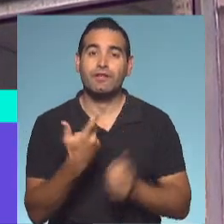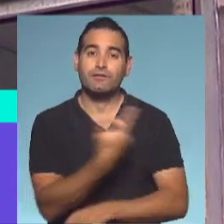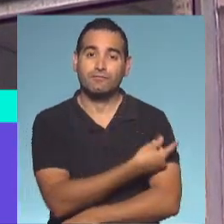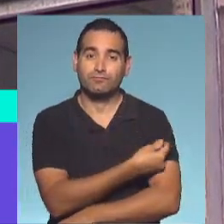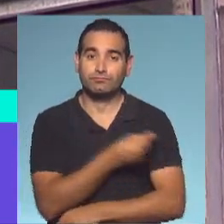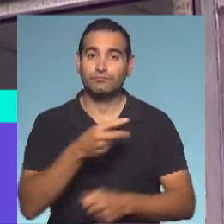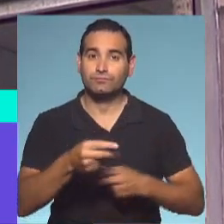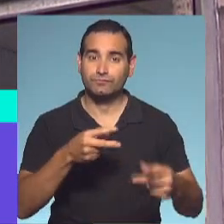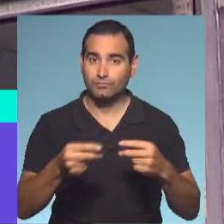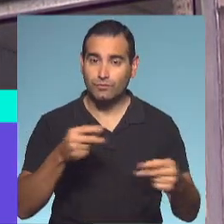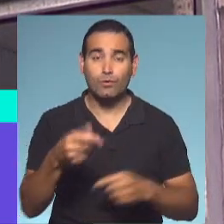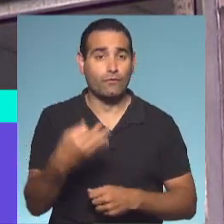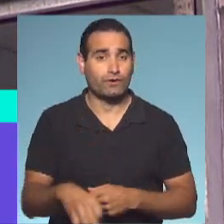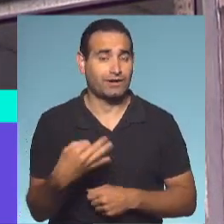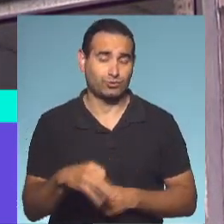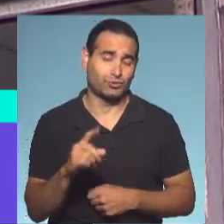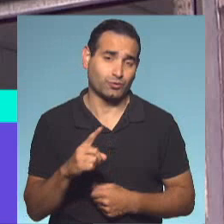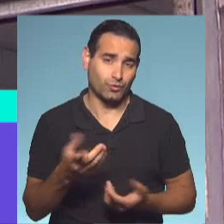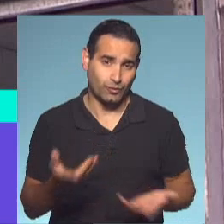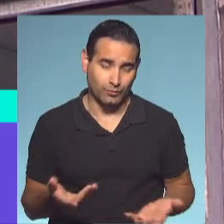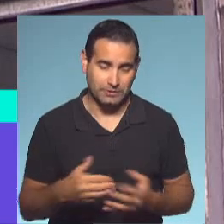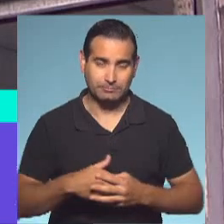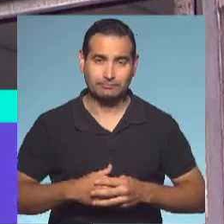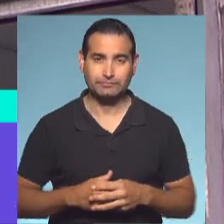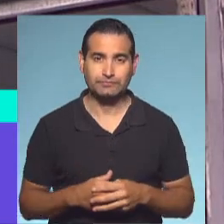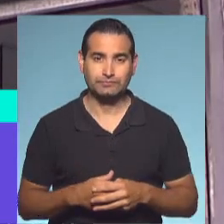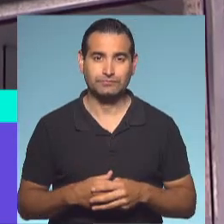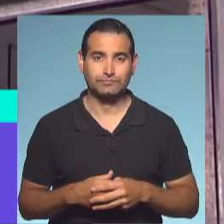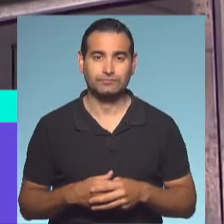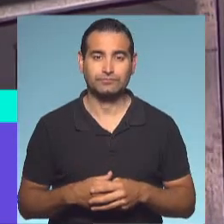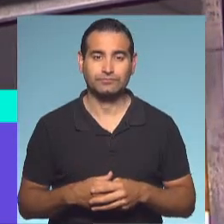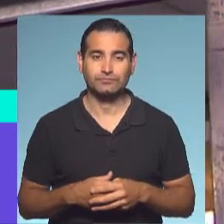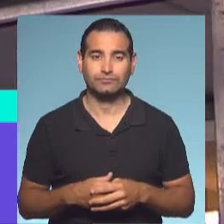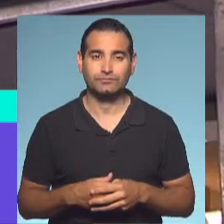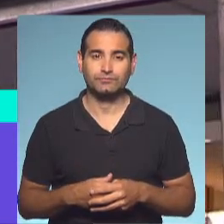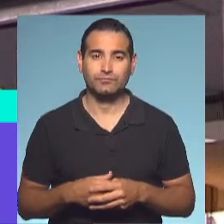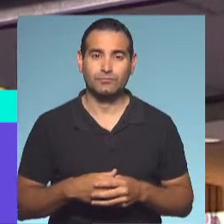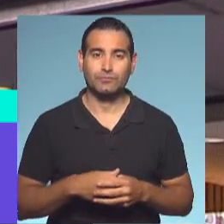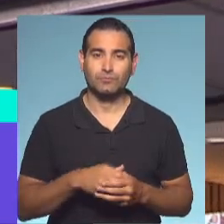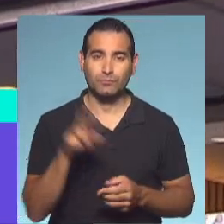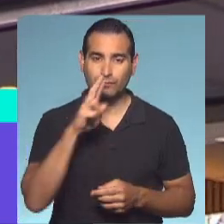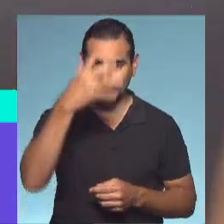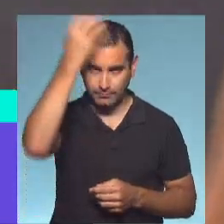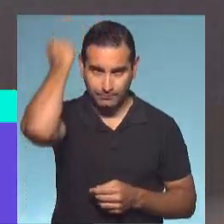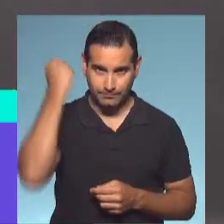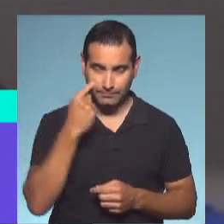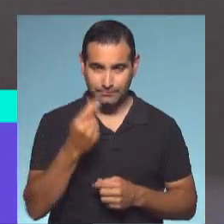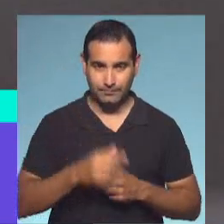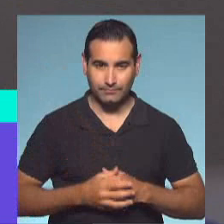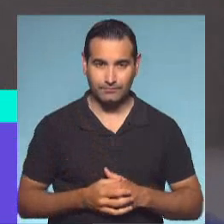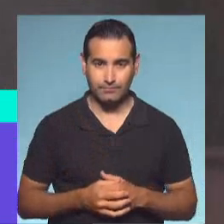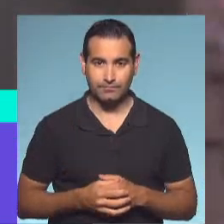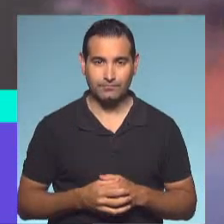vacunación no es obligatoria y sí, por supuesto, es voluntaria. En este marco decía lo siguiente Luana Volnovich. Quiero decir